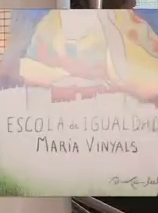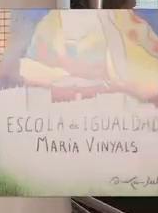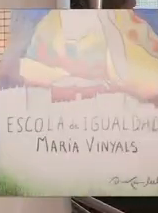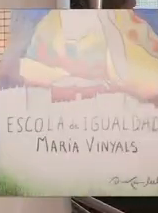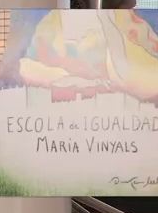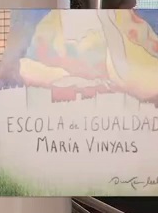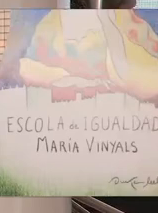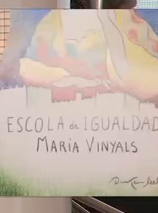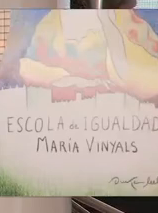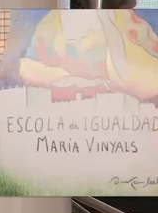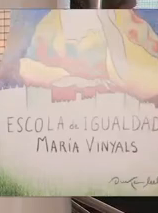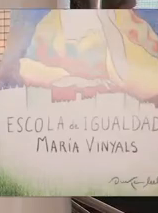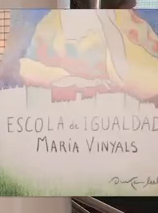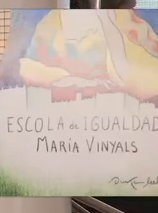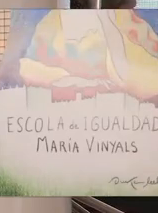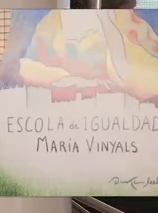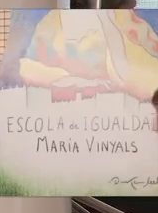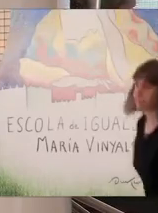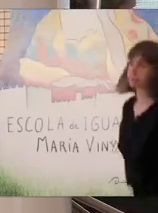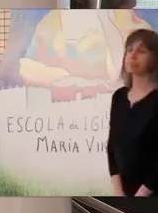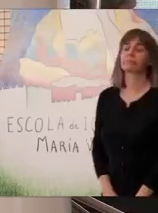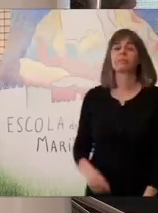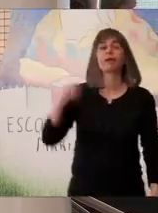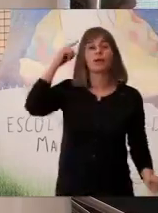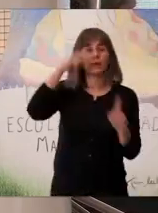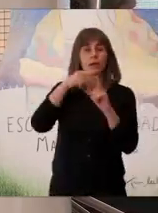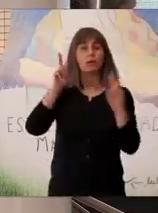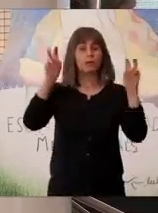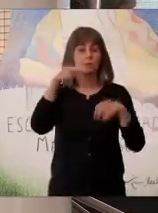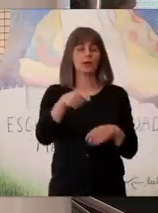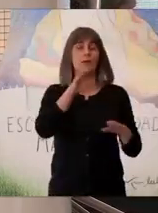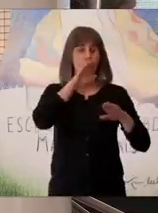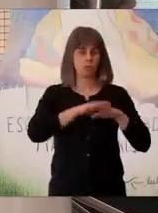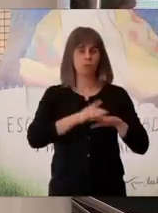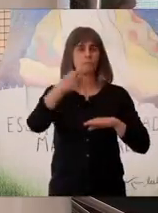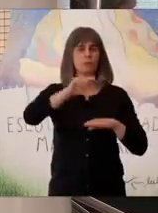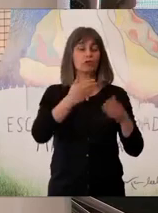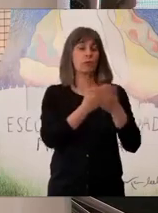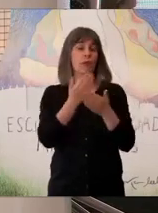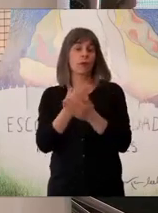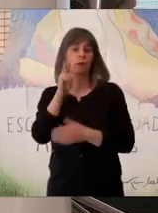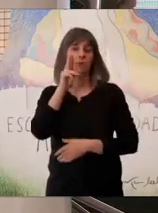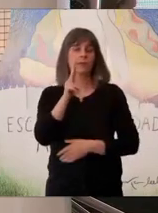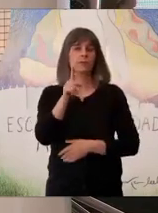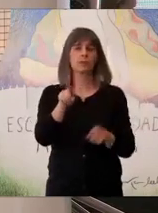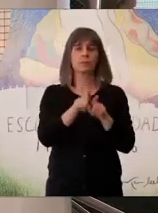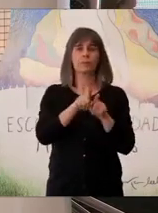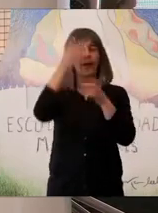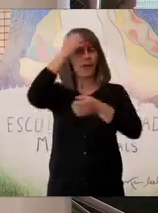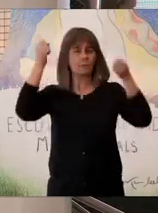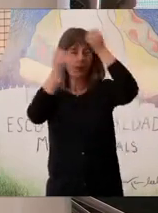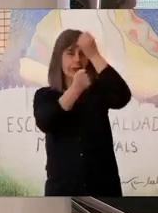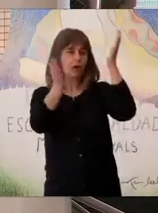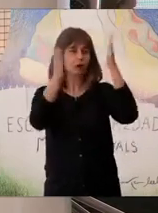vuestro día a día veis que existe esa falta de empatía, esa falta de feminismo en